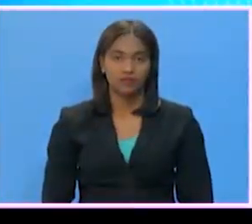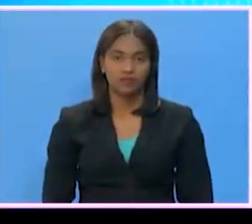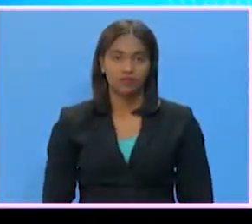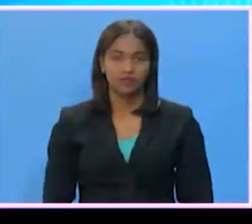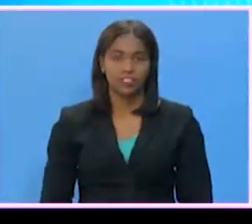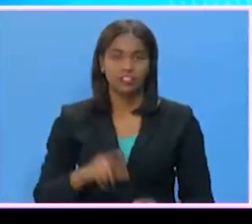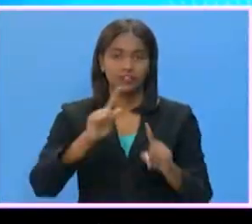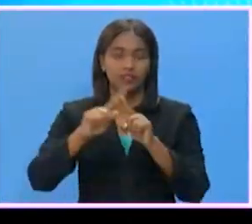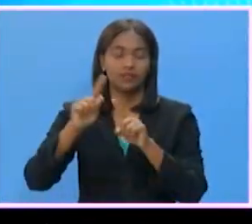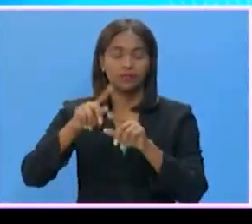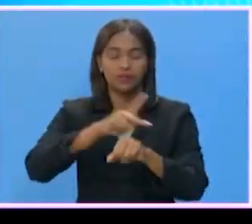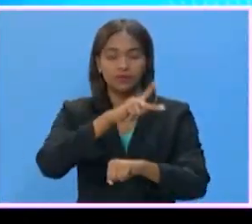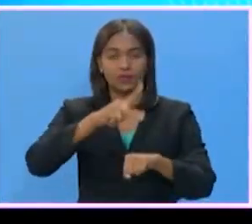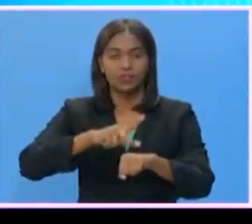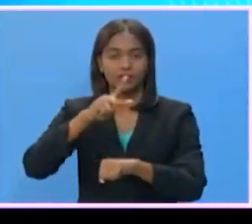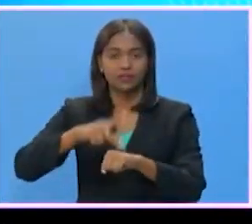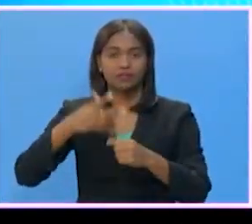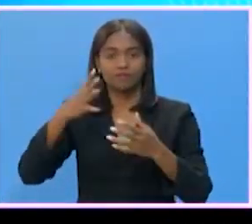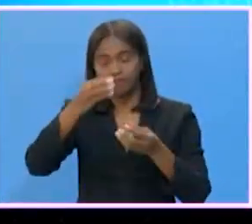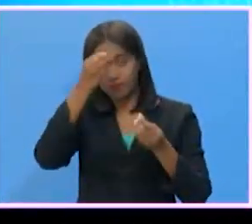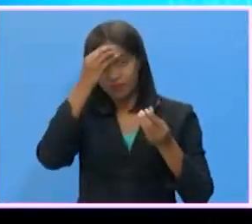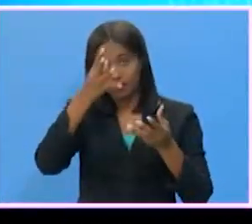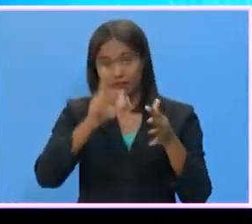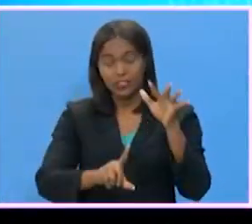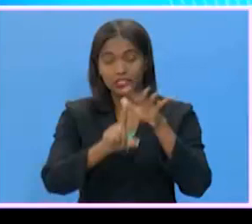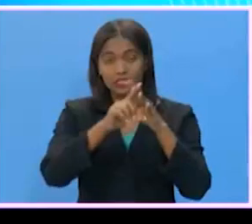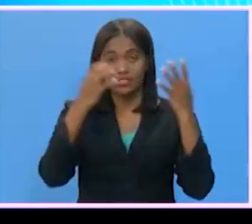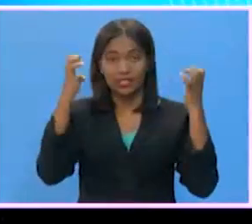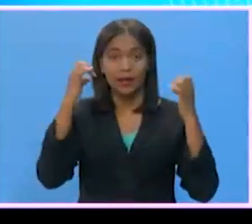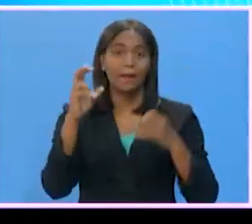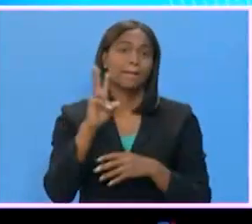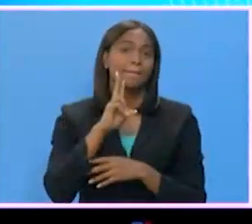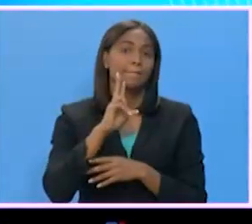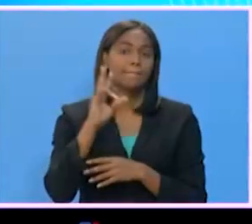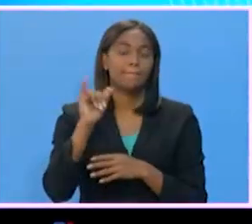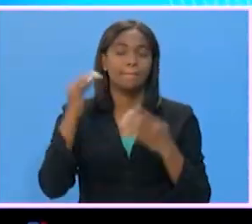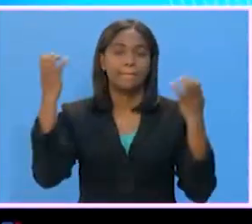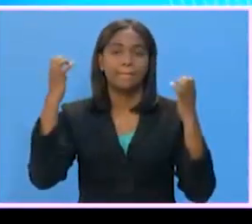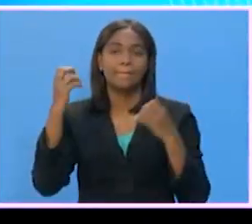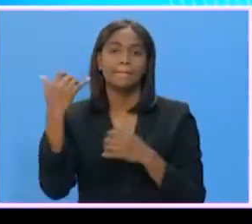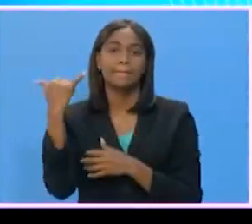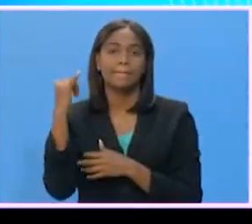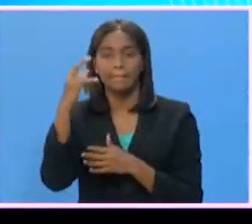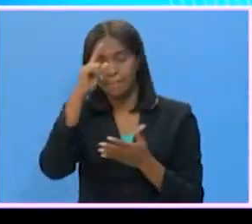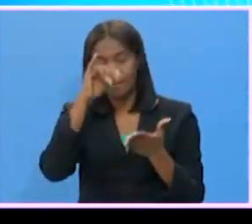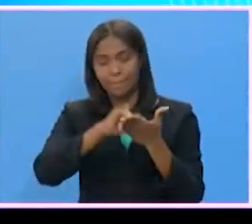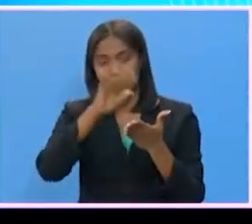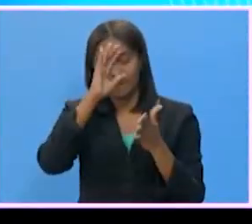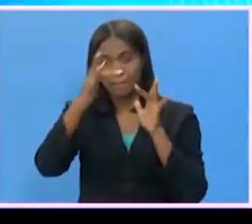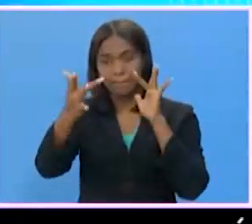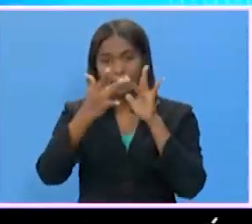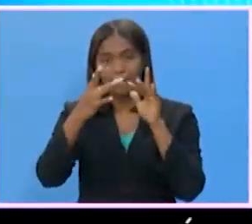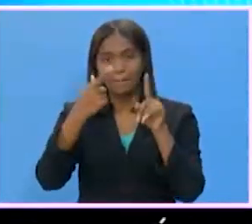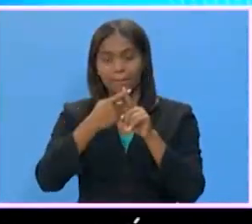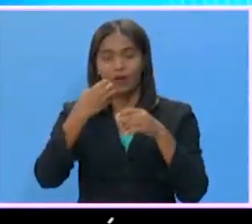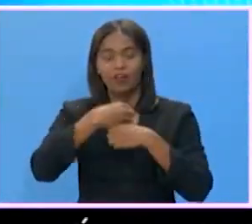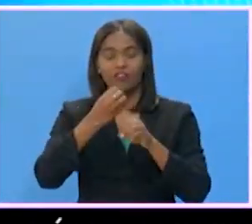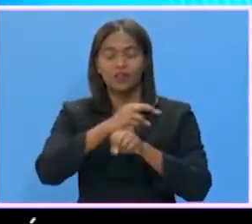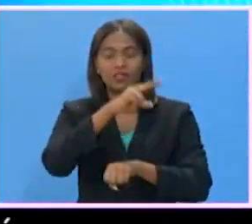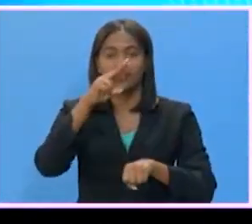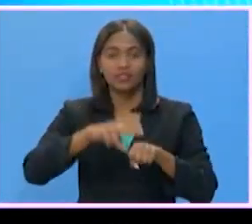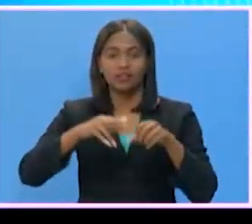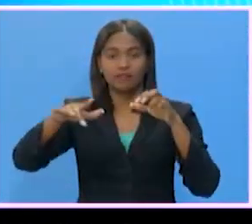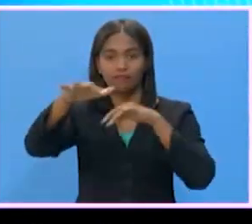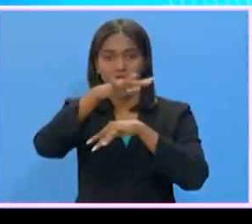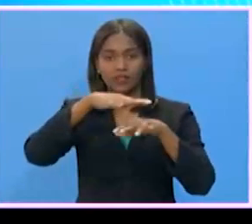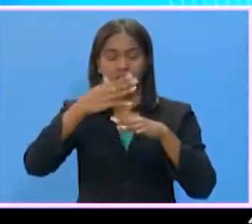Señores, y varias provincias han sido declaradas tanto en alerta verde como amarilla, por eso vamos a conectar desde la Oficina Nacional de